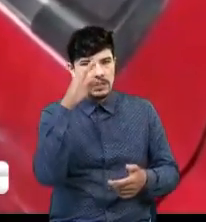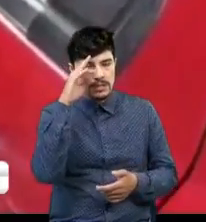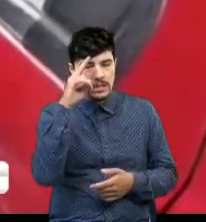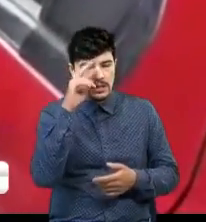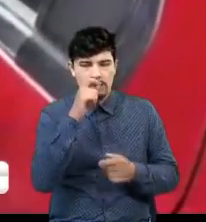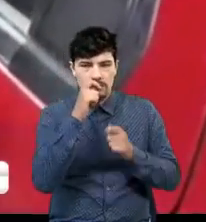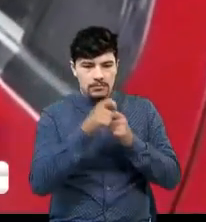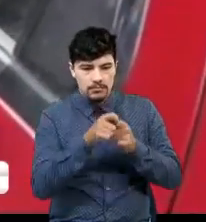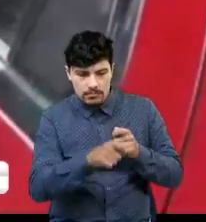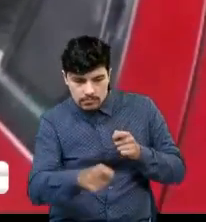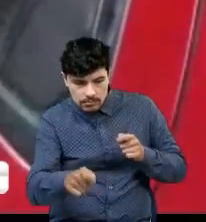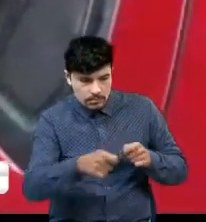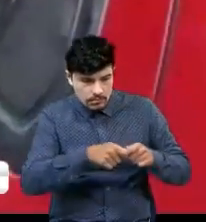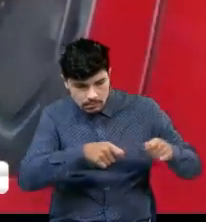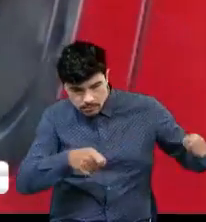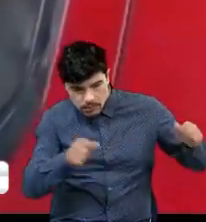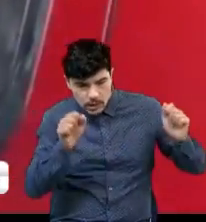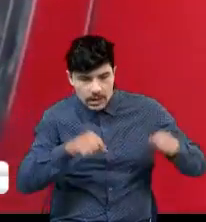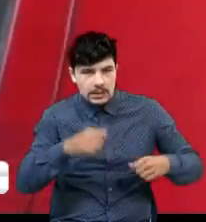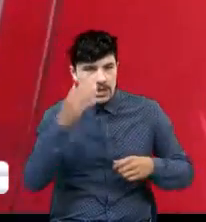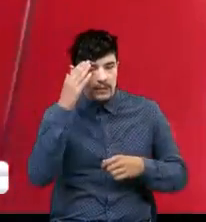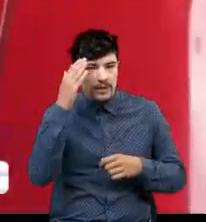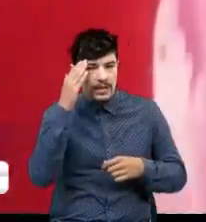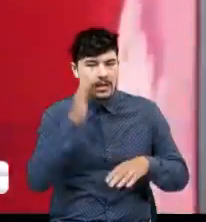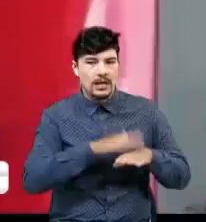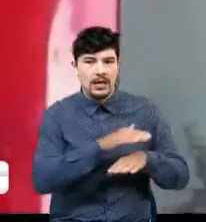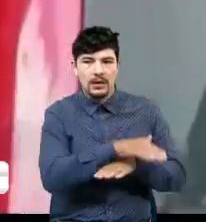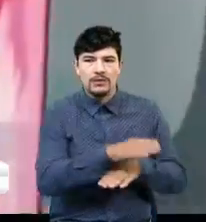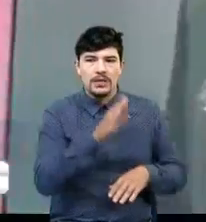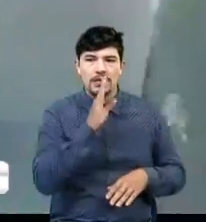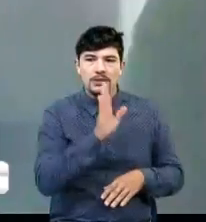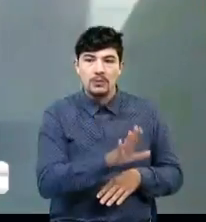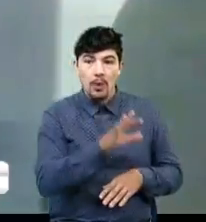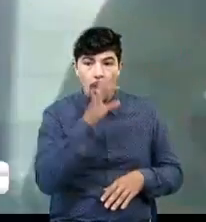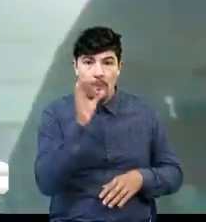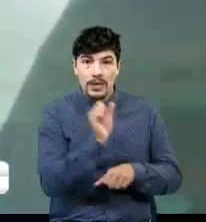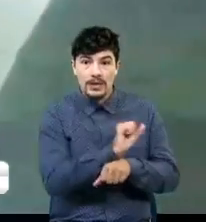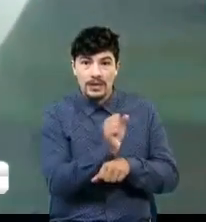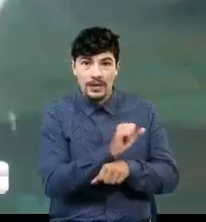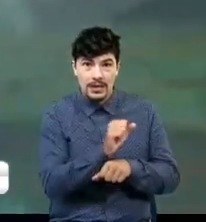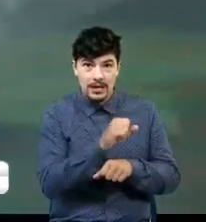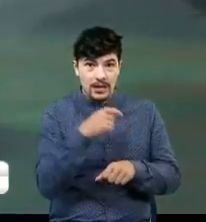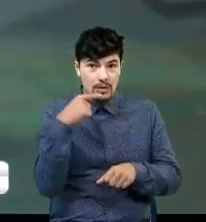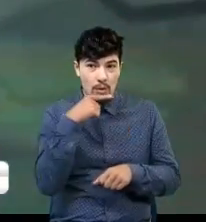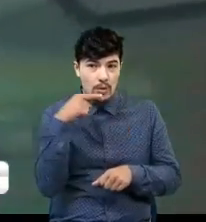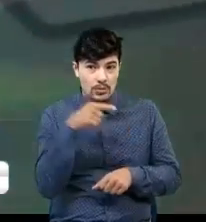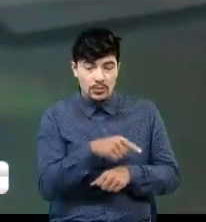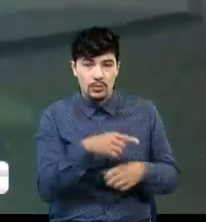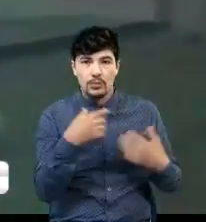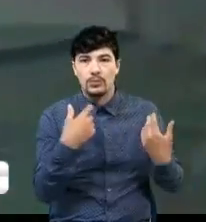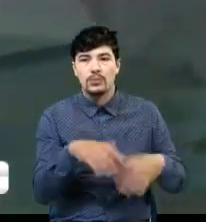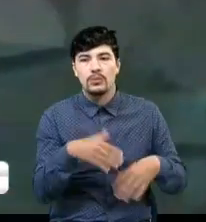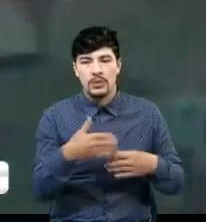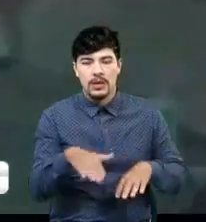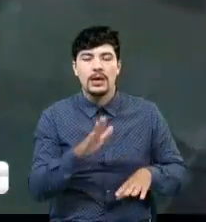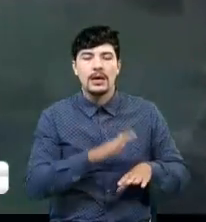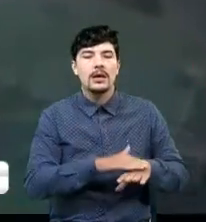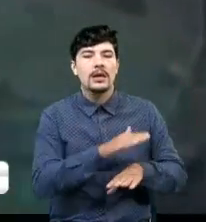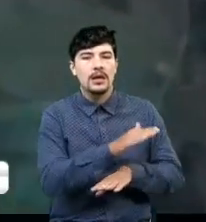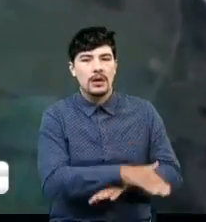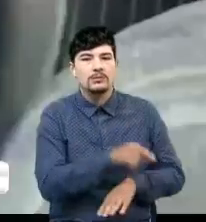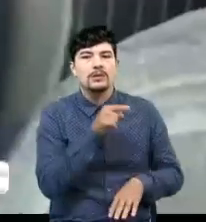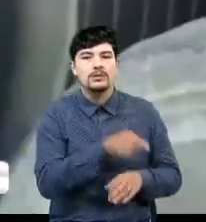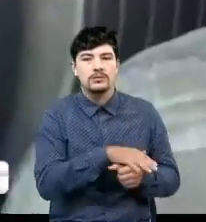carreteras para dirimir el caso en el que se indicó que la imprudencia por parte del conductor del automóvil particular fue la que ocasionó